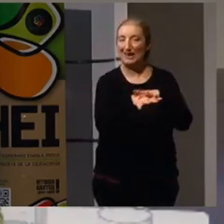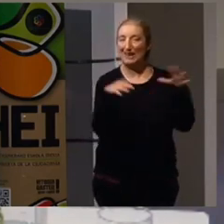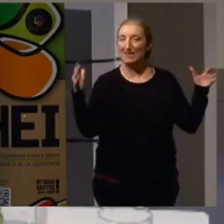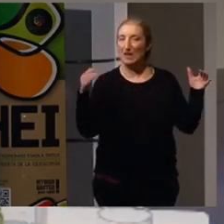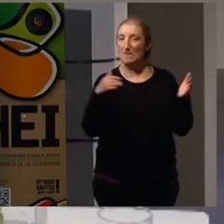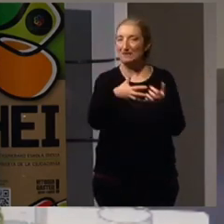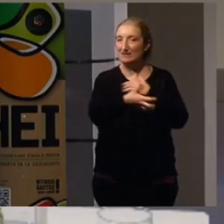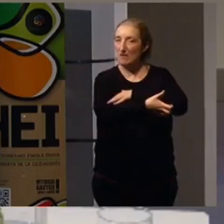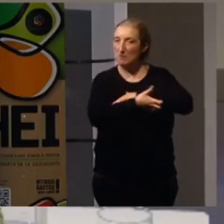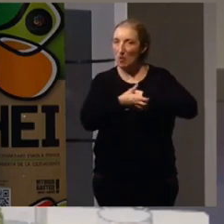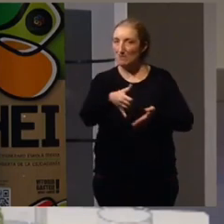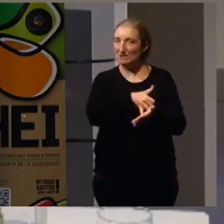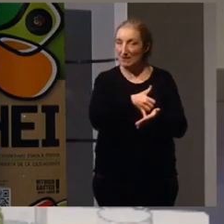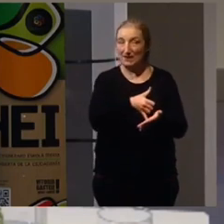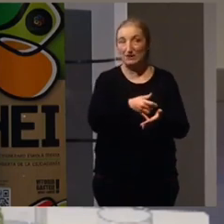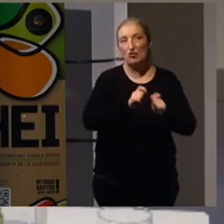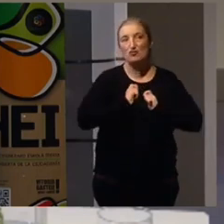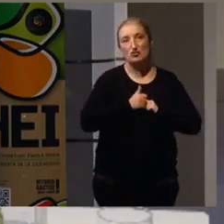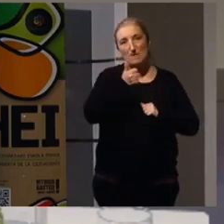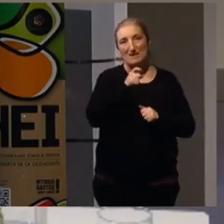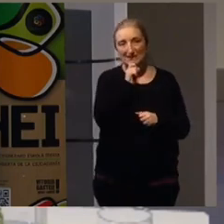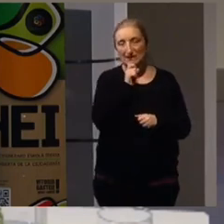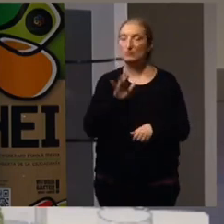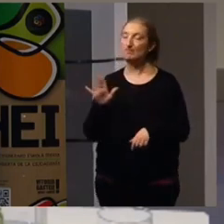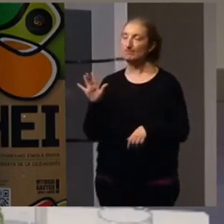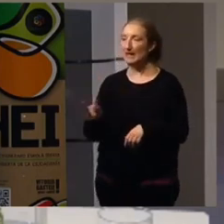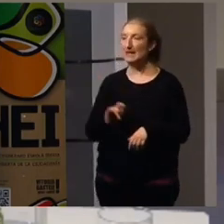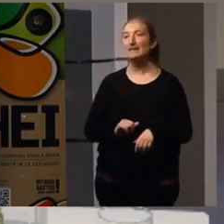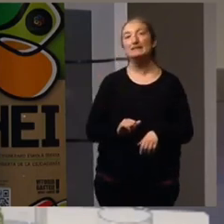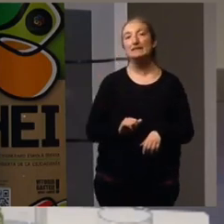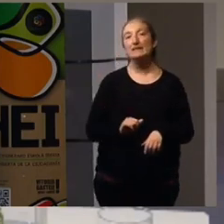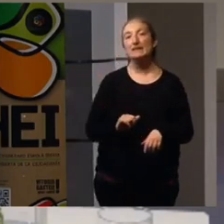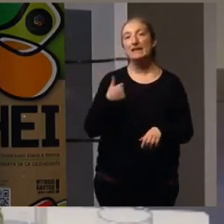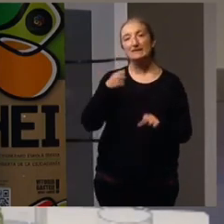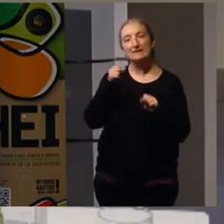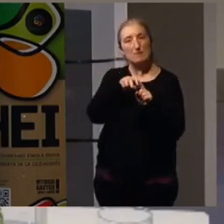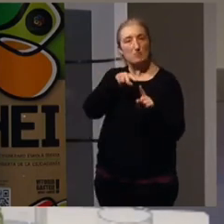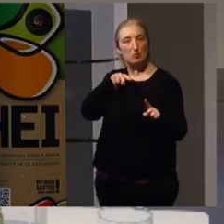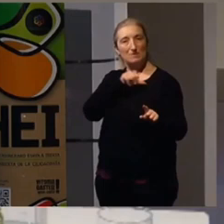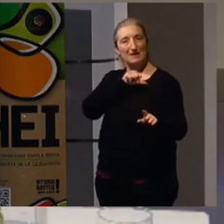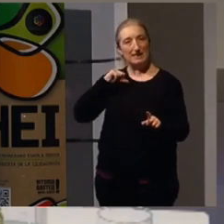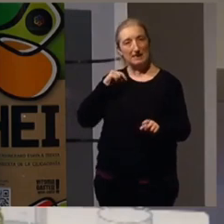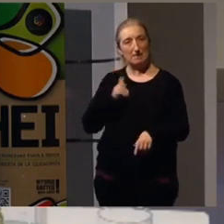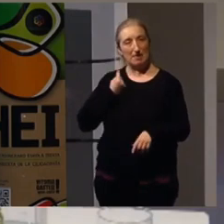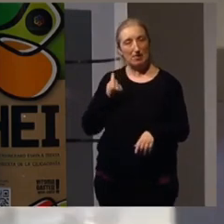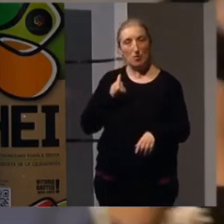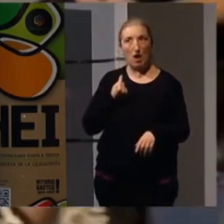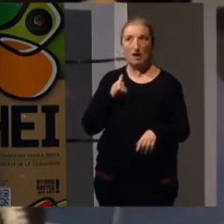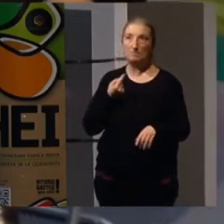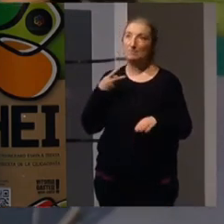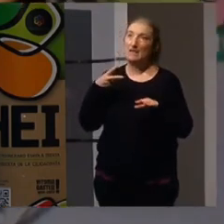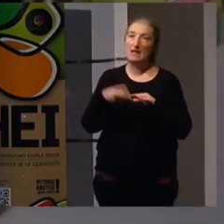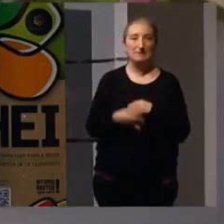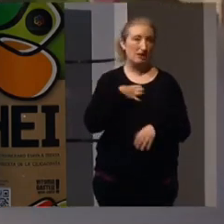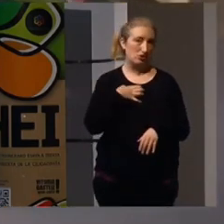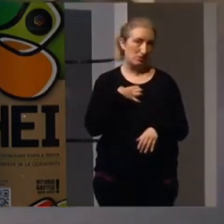tú, más en peligro estamos, ¿no? Eso es. O sea, yo creo que al final es este ultraindividualismo es inevitable porque es el